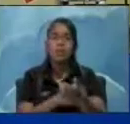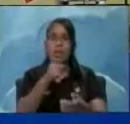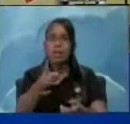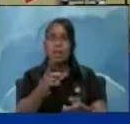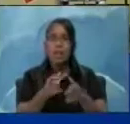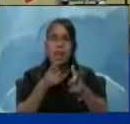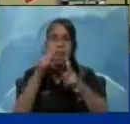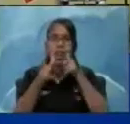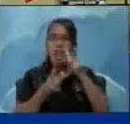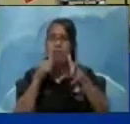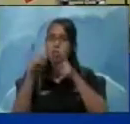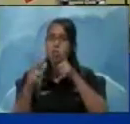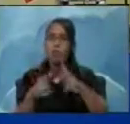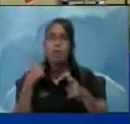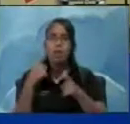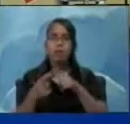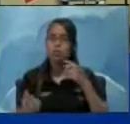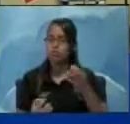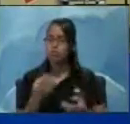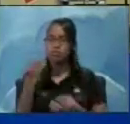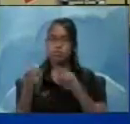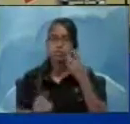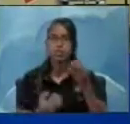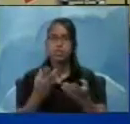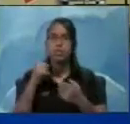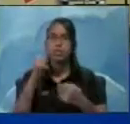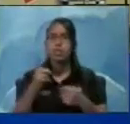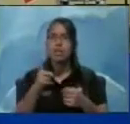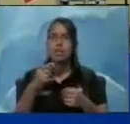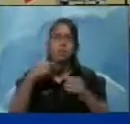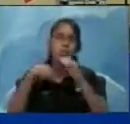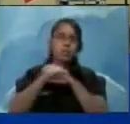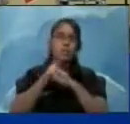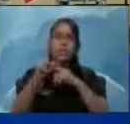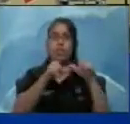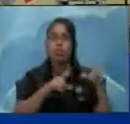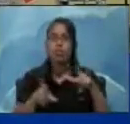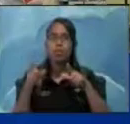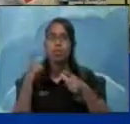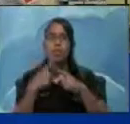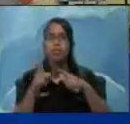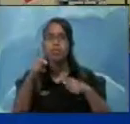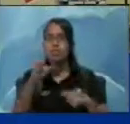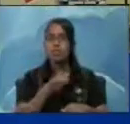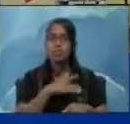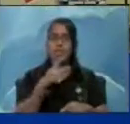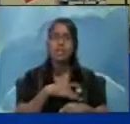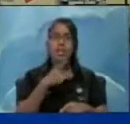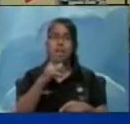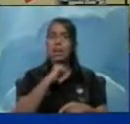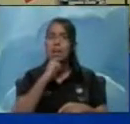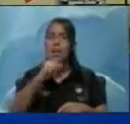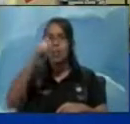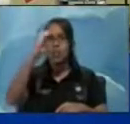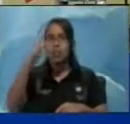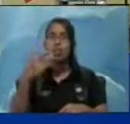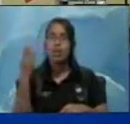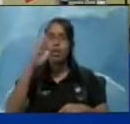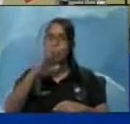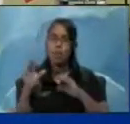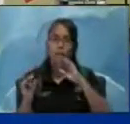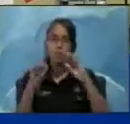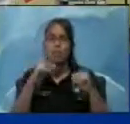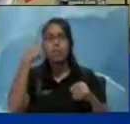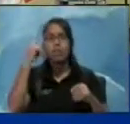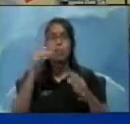lenguaje pero pero fluido y pasaba de uno a otro y usted sentía que era Dios que estaba hablando